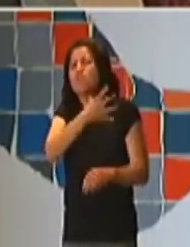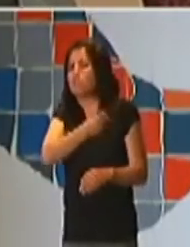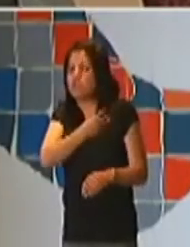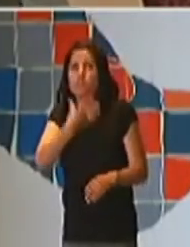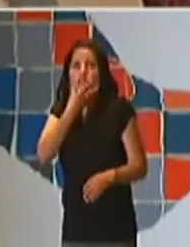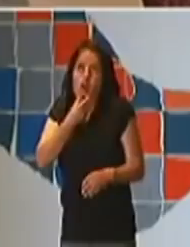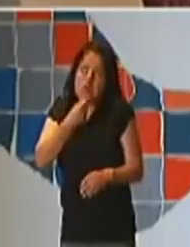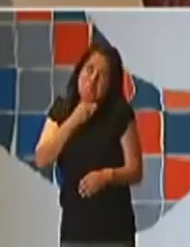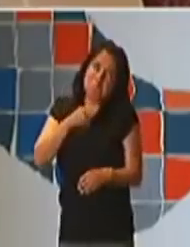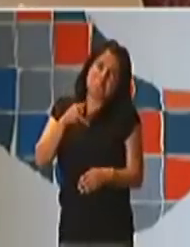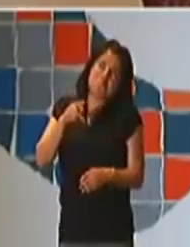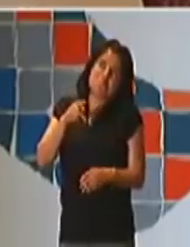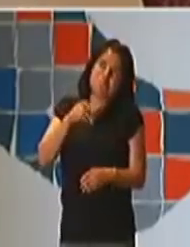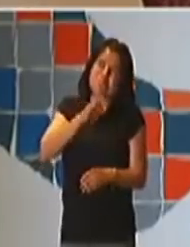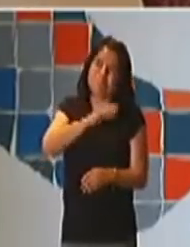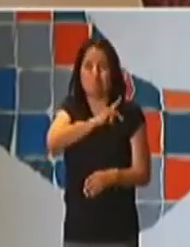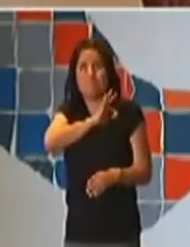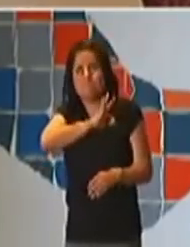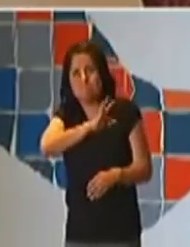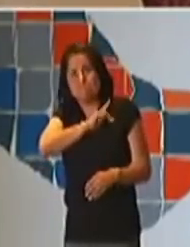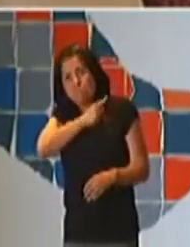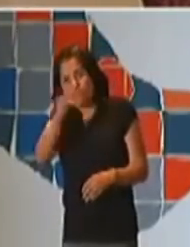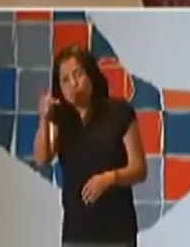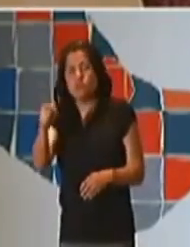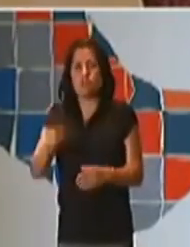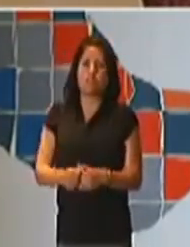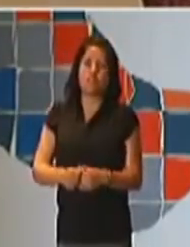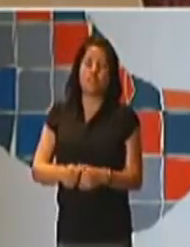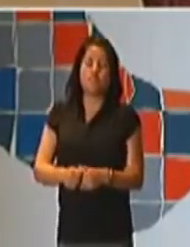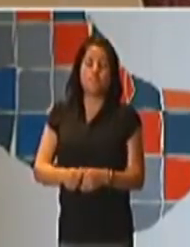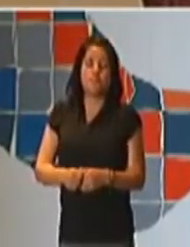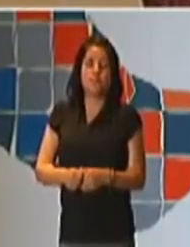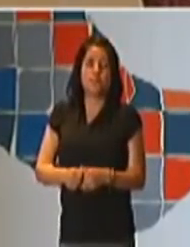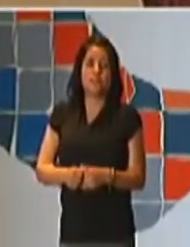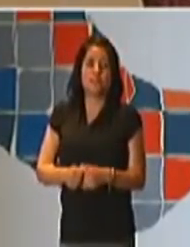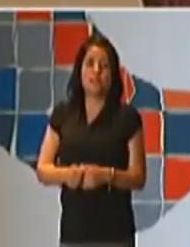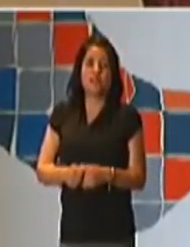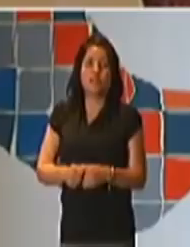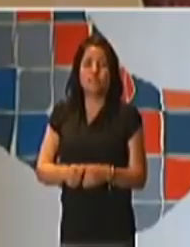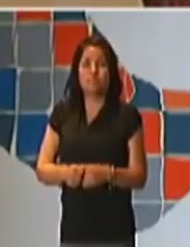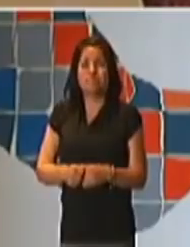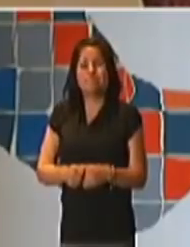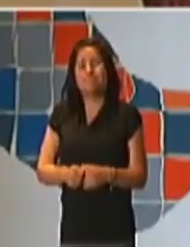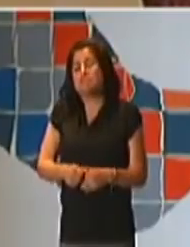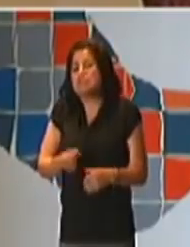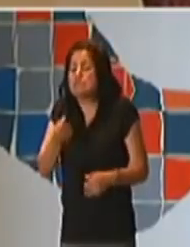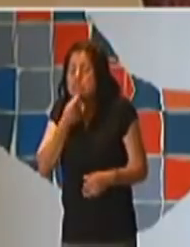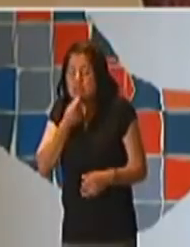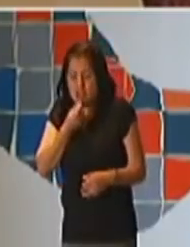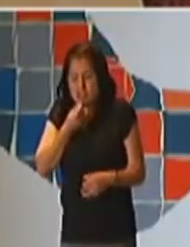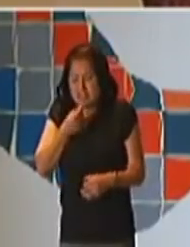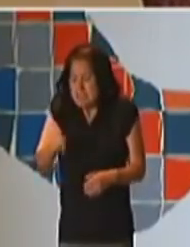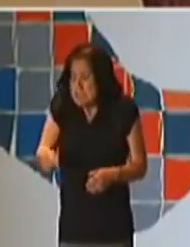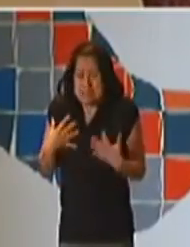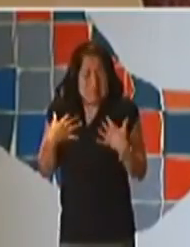lo contó en Barcelona cuando yo llegué al exilio me lo contó él era un niño desesperado que